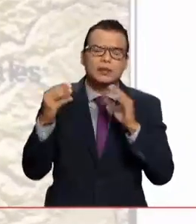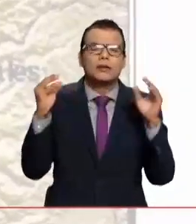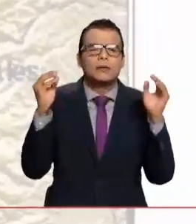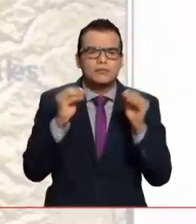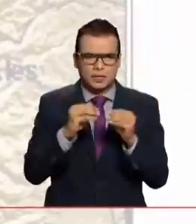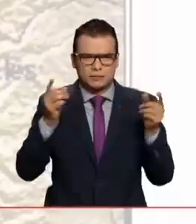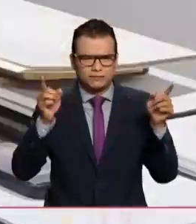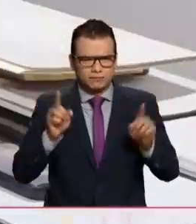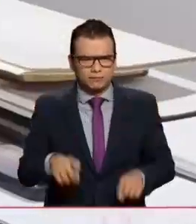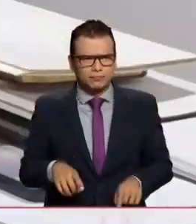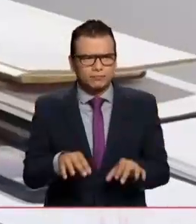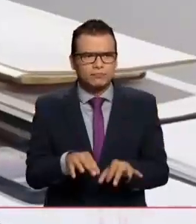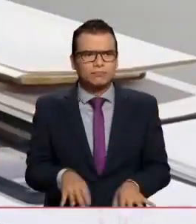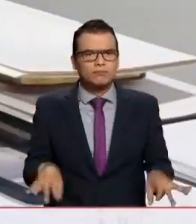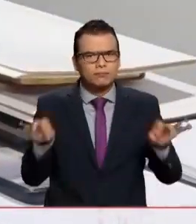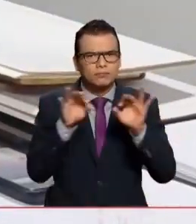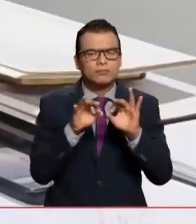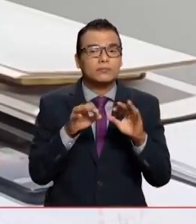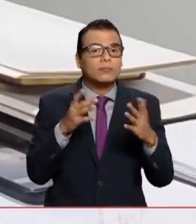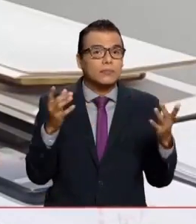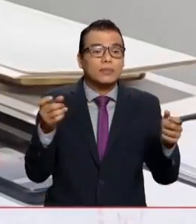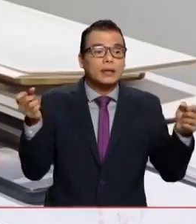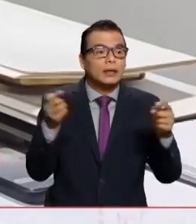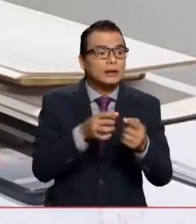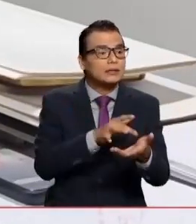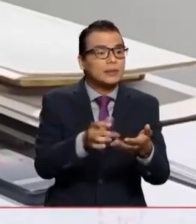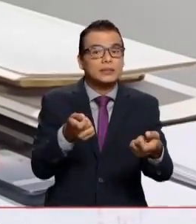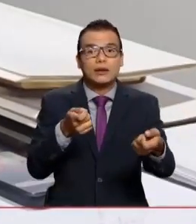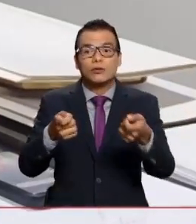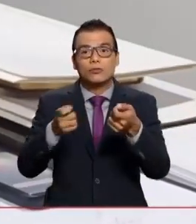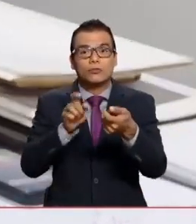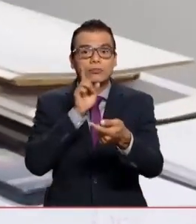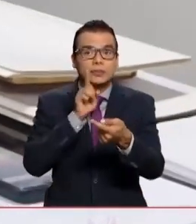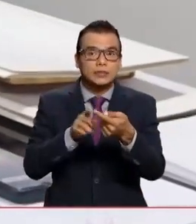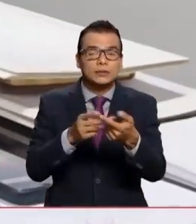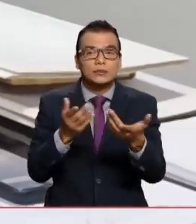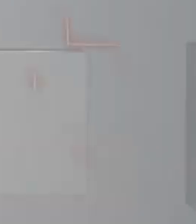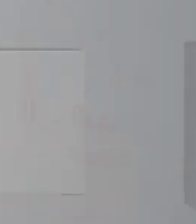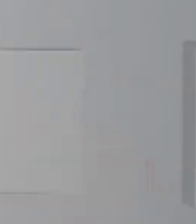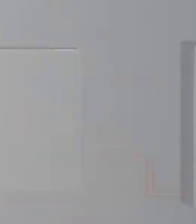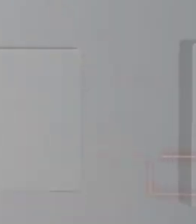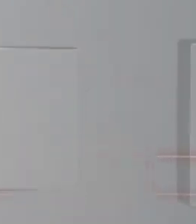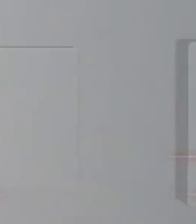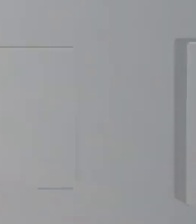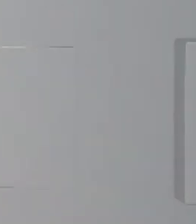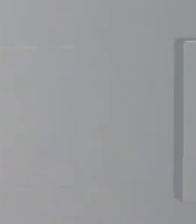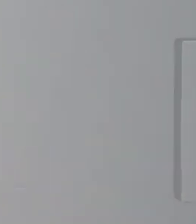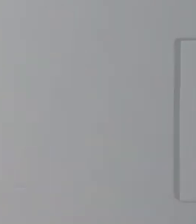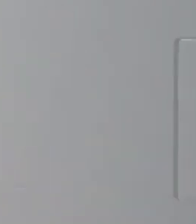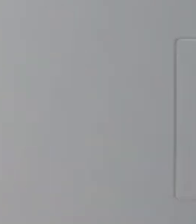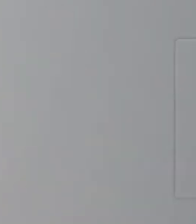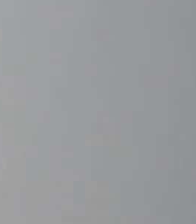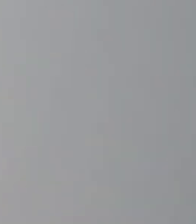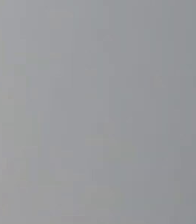tener el manejo del plan familiar de emergencia para poder actuar en un evento sísmico.